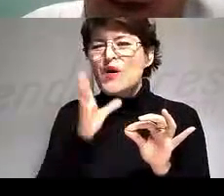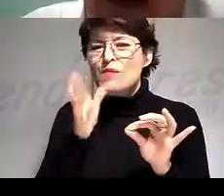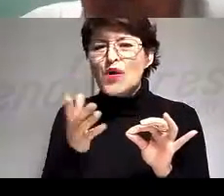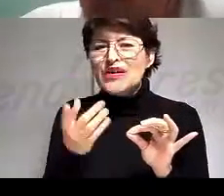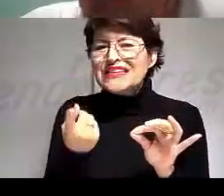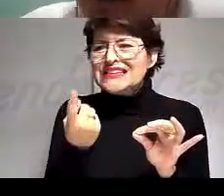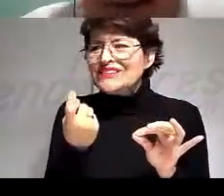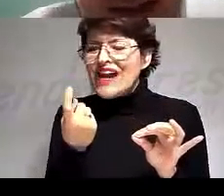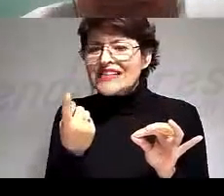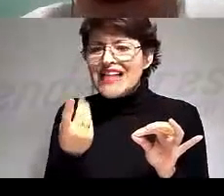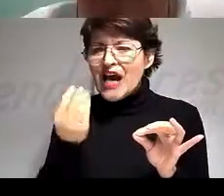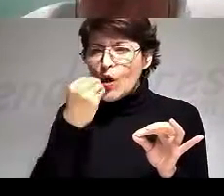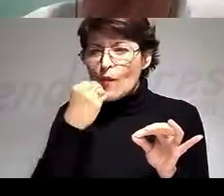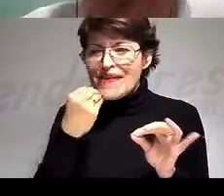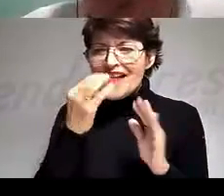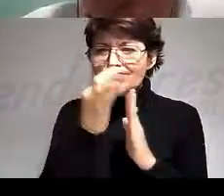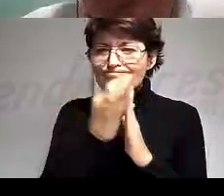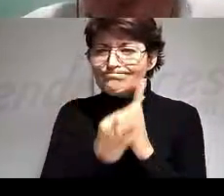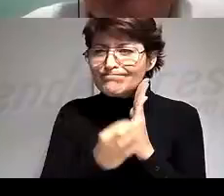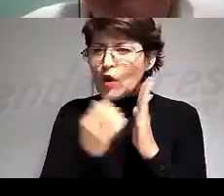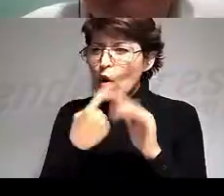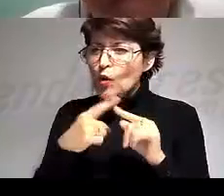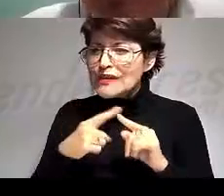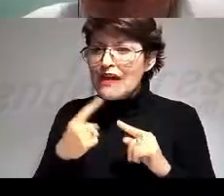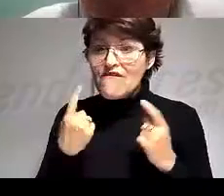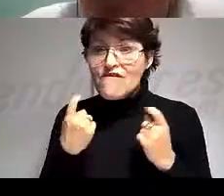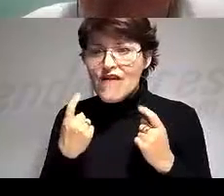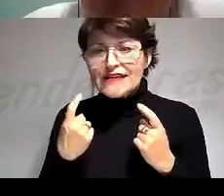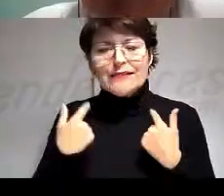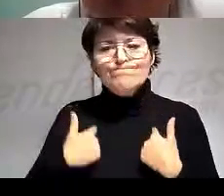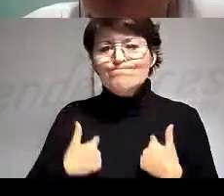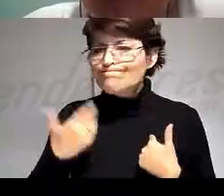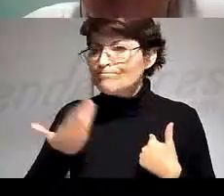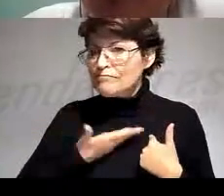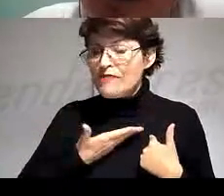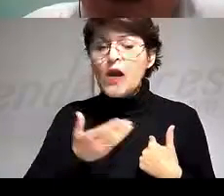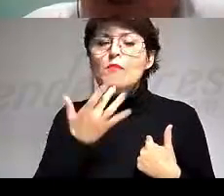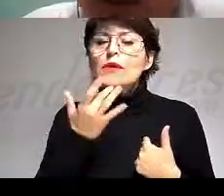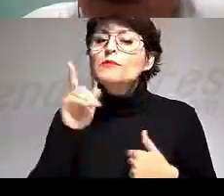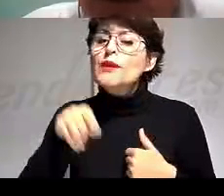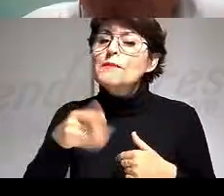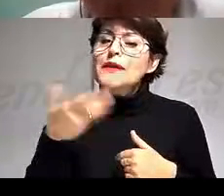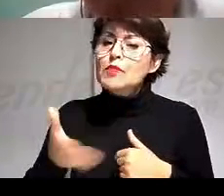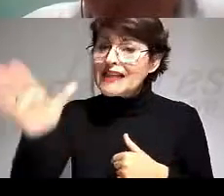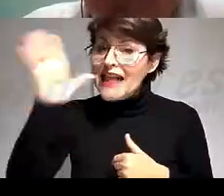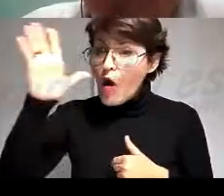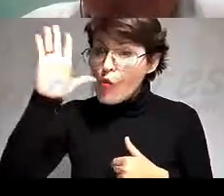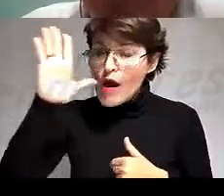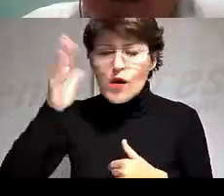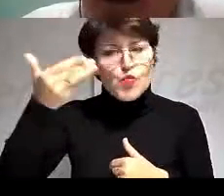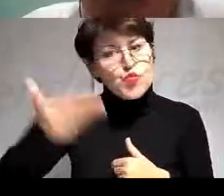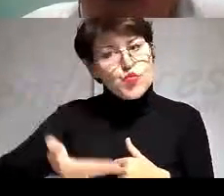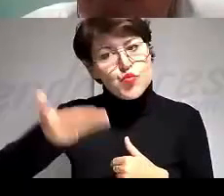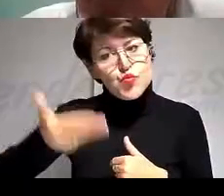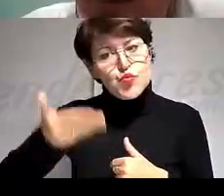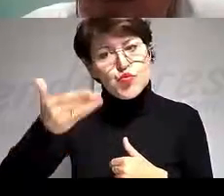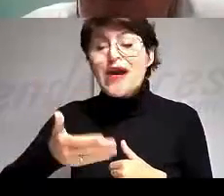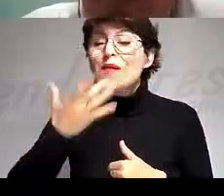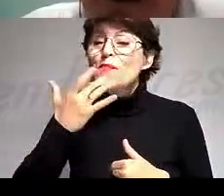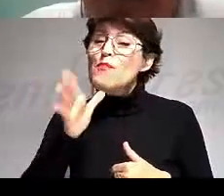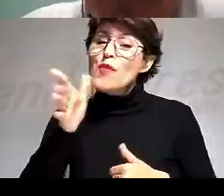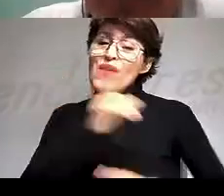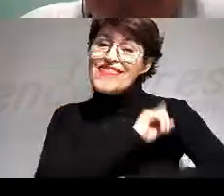hidratación siempre es fundamental, una buena hidratación, una buena reposición del agua que perdemos, del